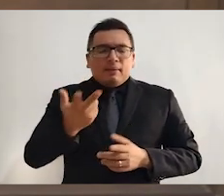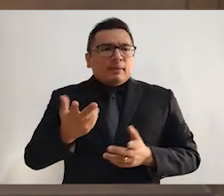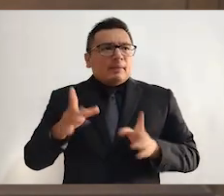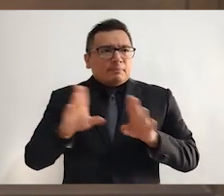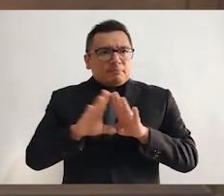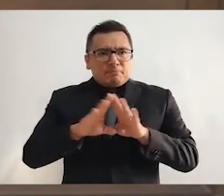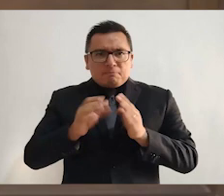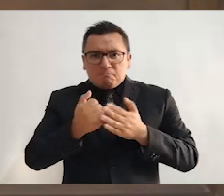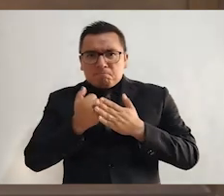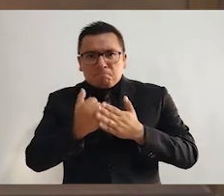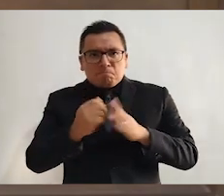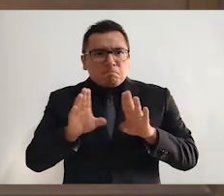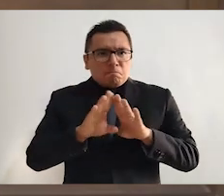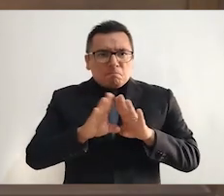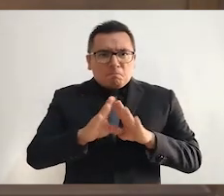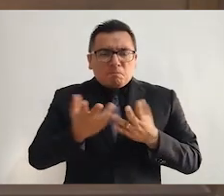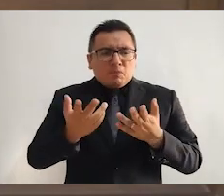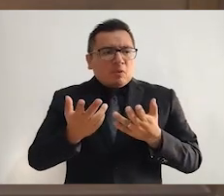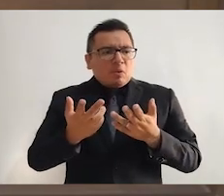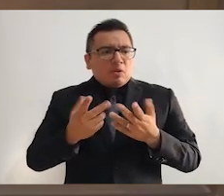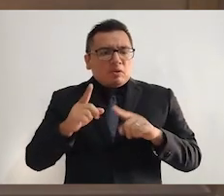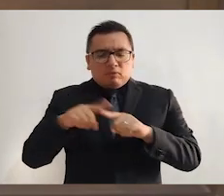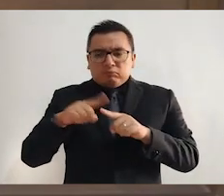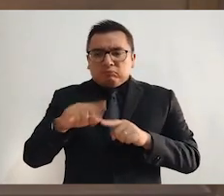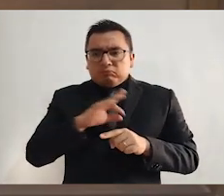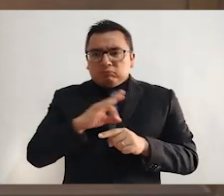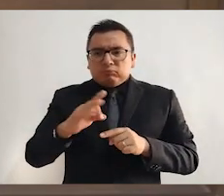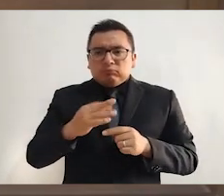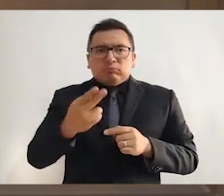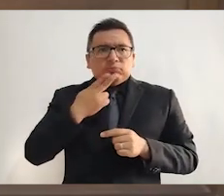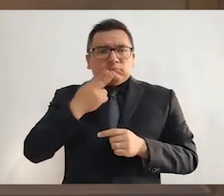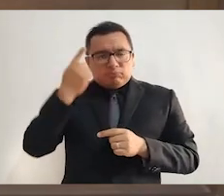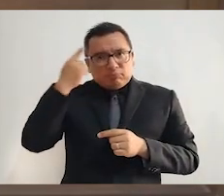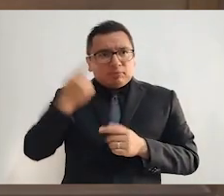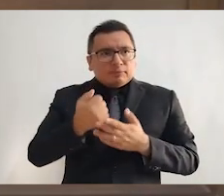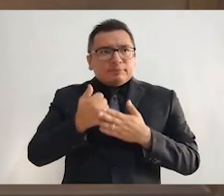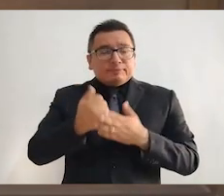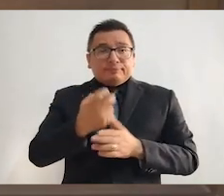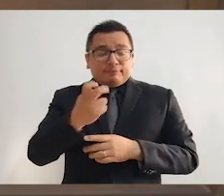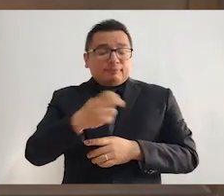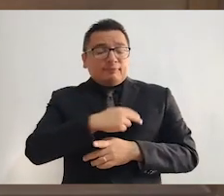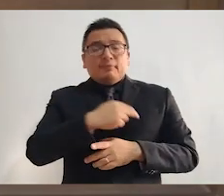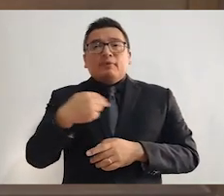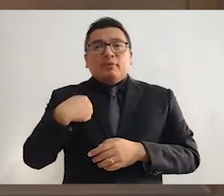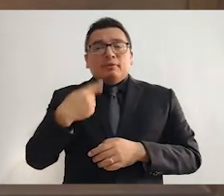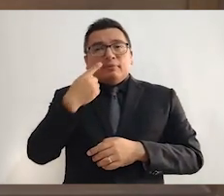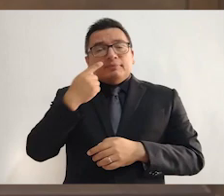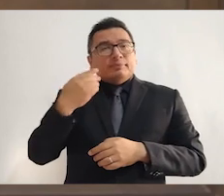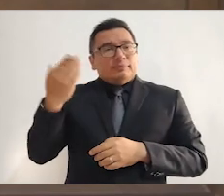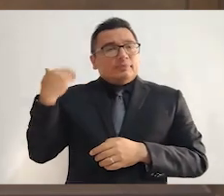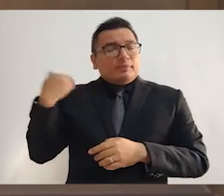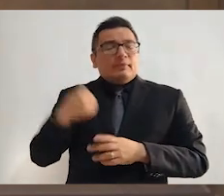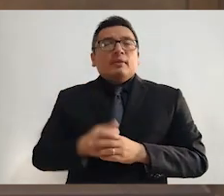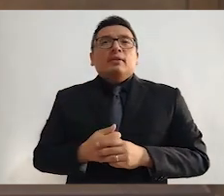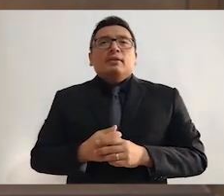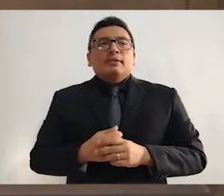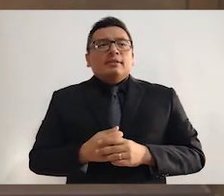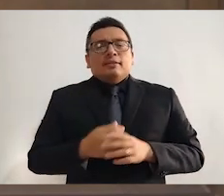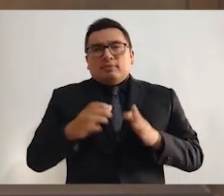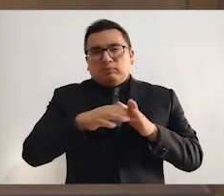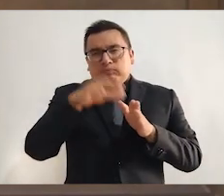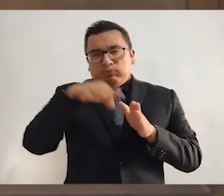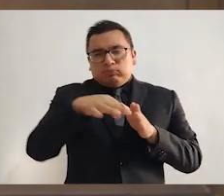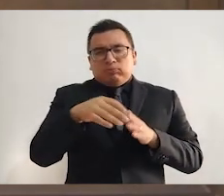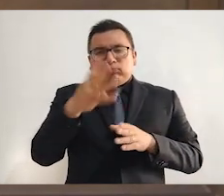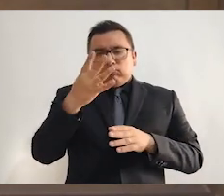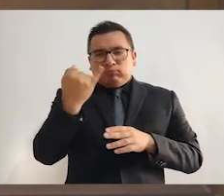qué herramientas podemos utilizar nosotros como autoridad electoral, fue que realizamos un ejercicio la pasada jornada